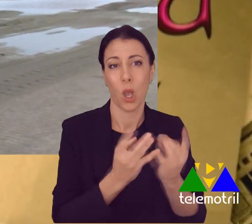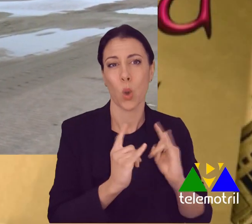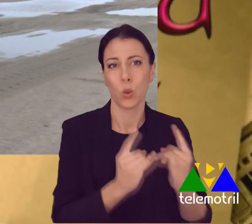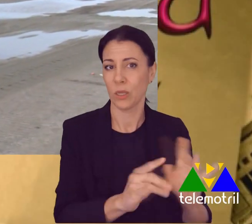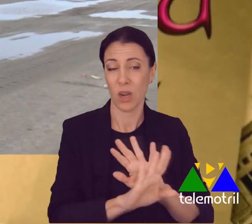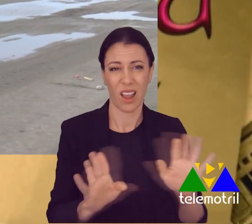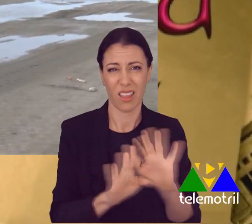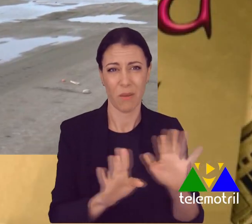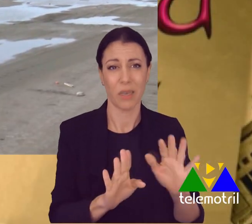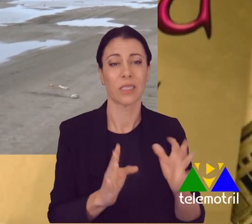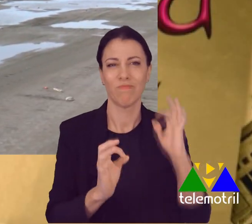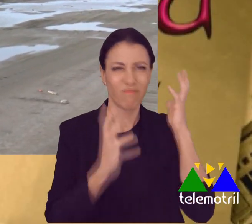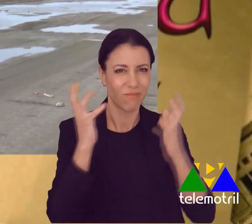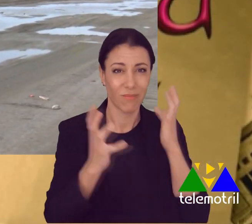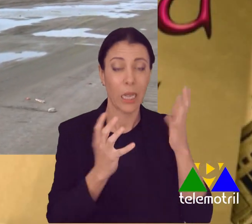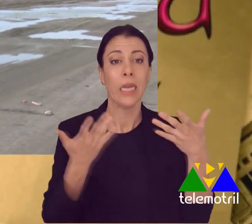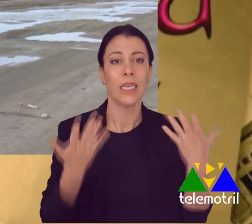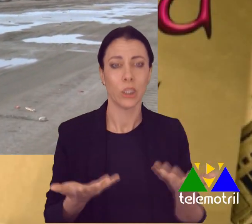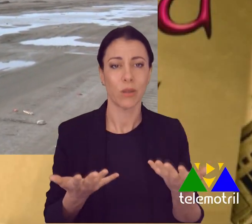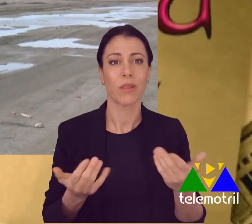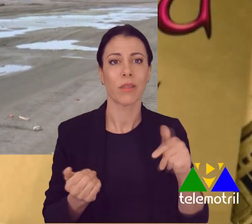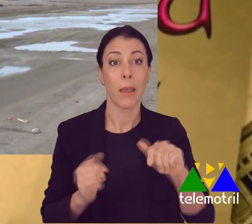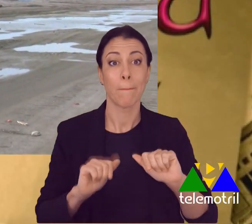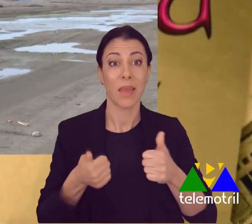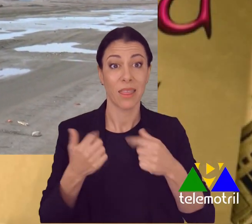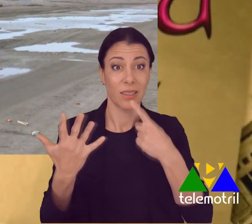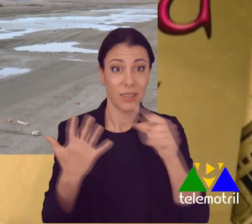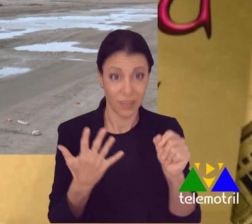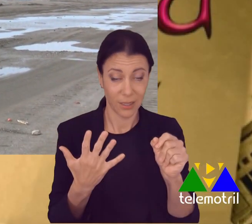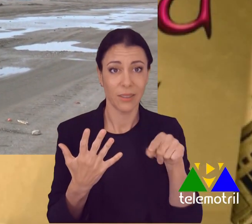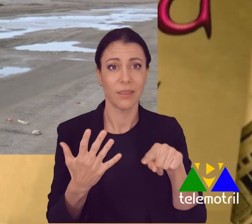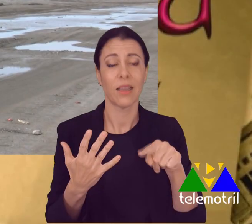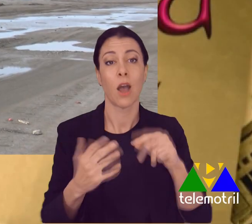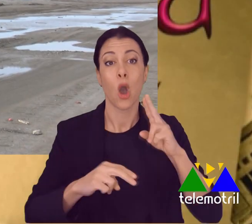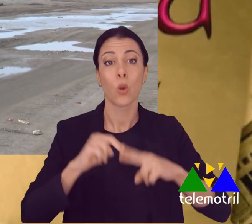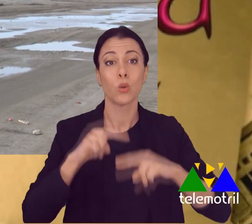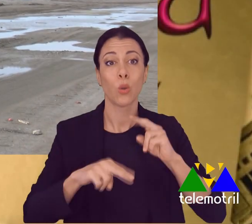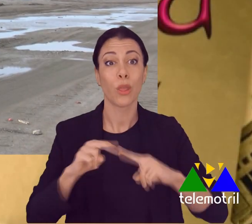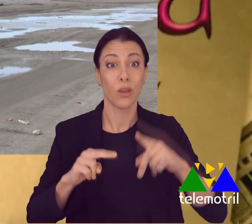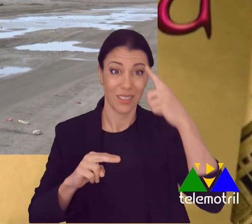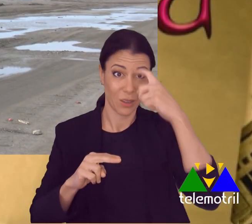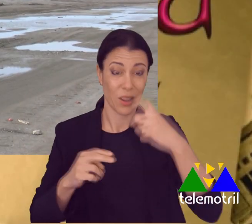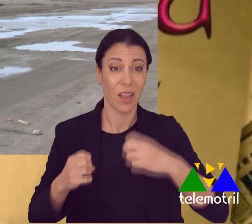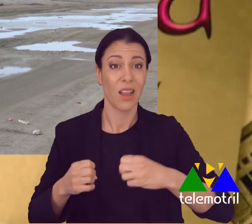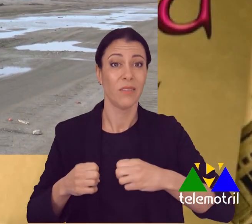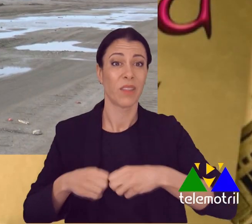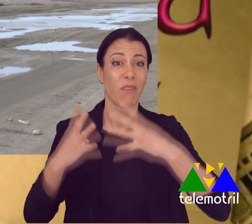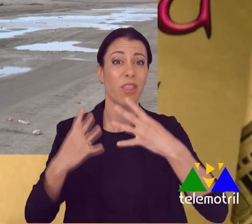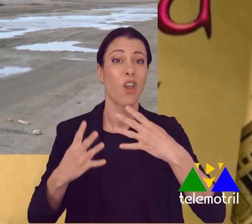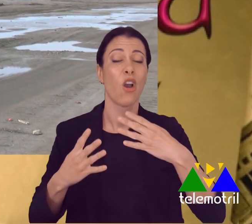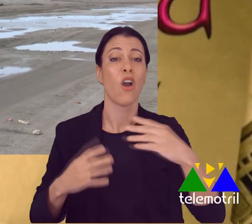es a partir de los 60 cuando empieza la construcción de los edificios de la Ballena Azul. Y donde se potencia el turismo, tal y como